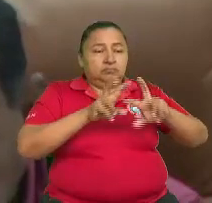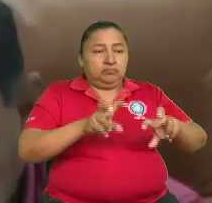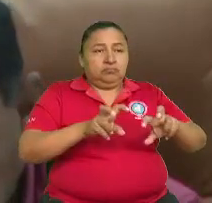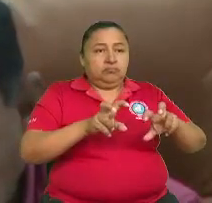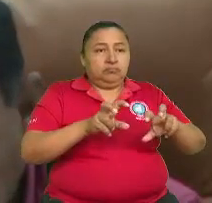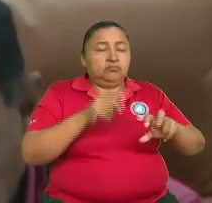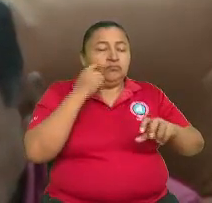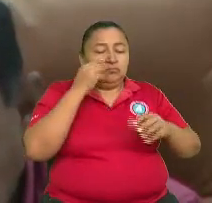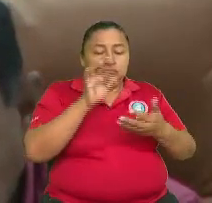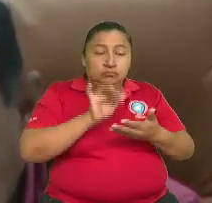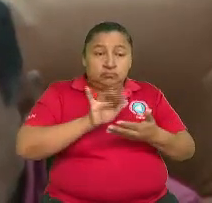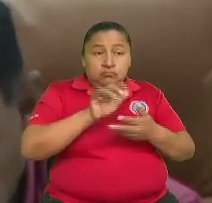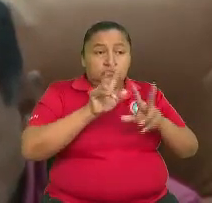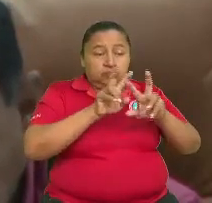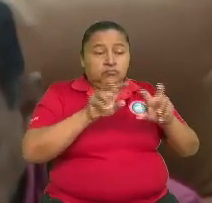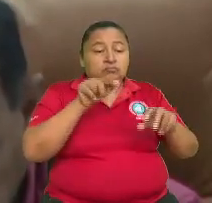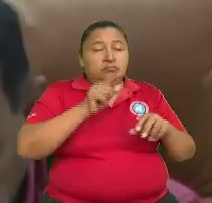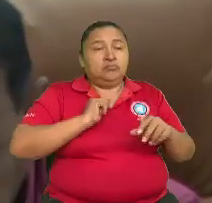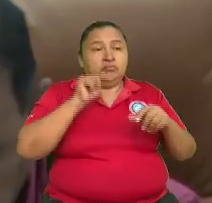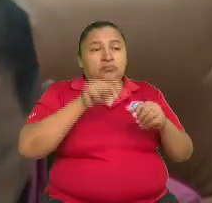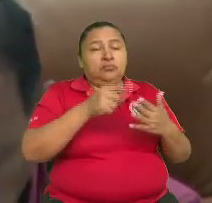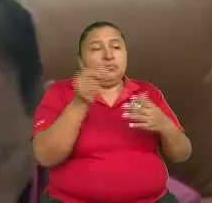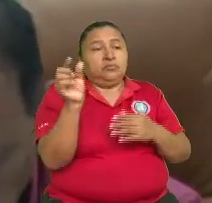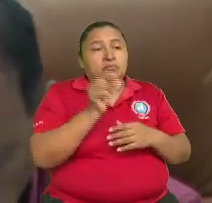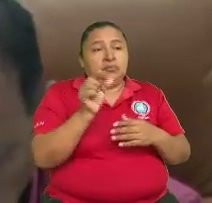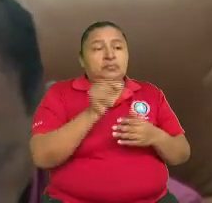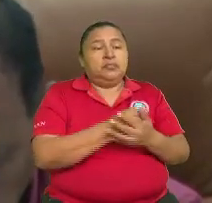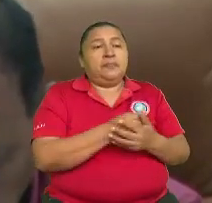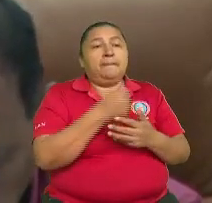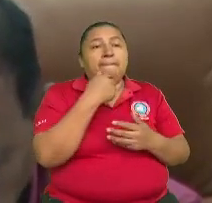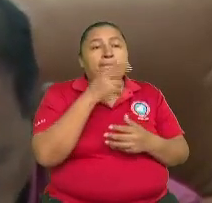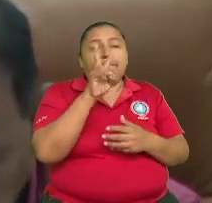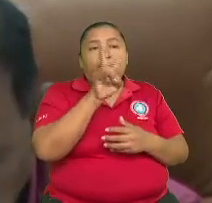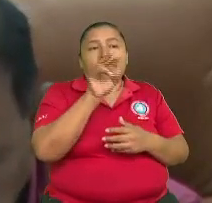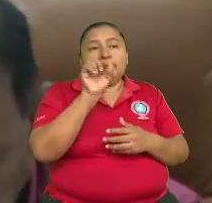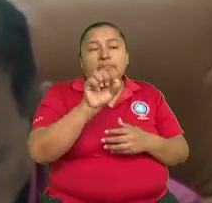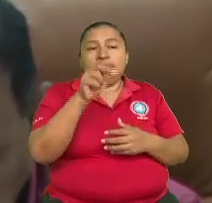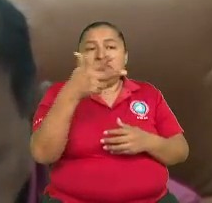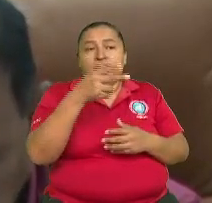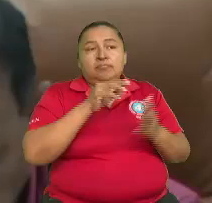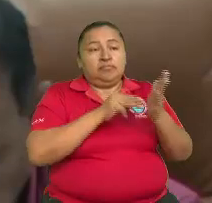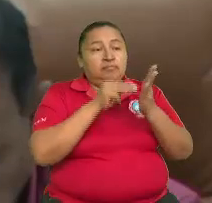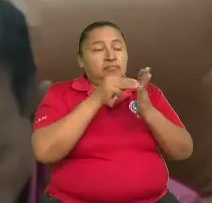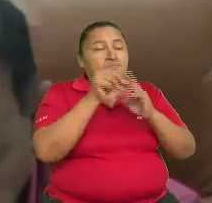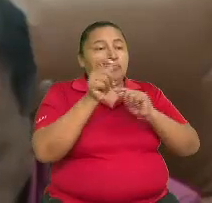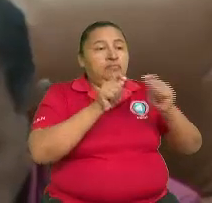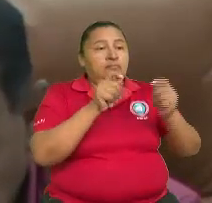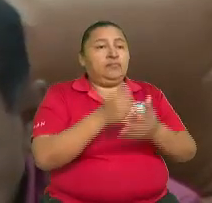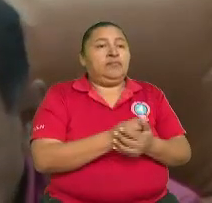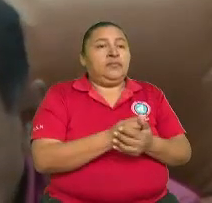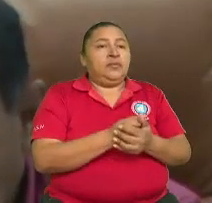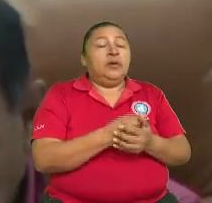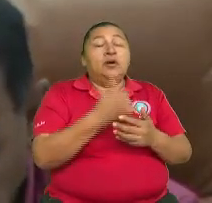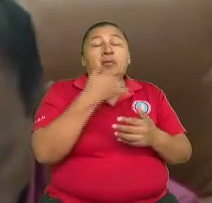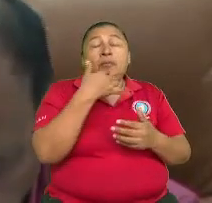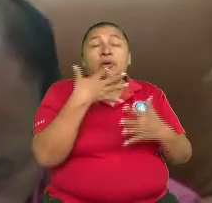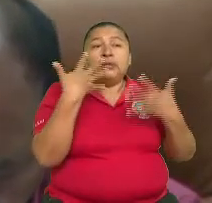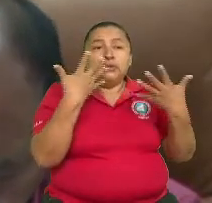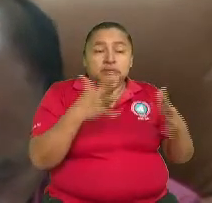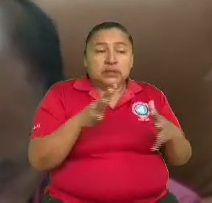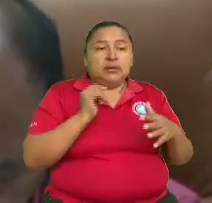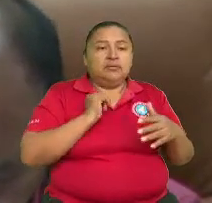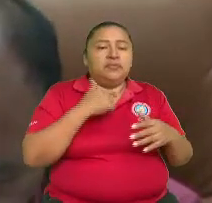y auditoría que tiene este préstamo por 2.8 millones de dólares. Porque se ha venido aquí